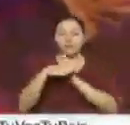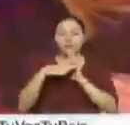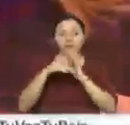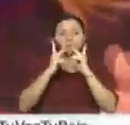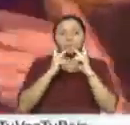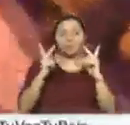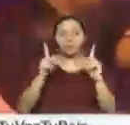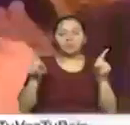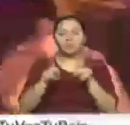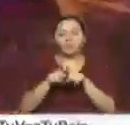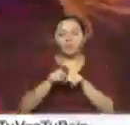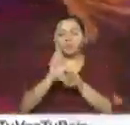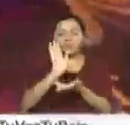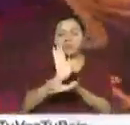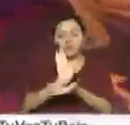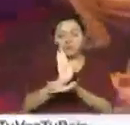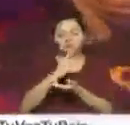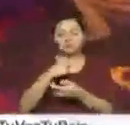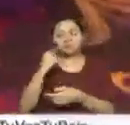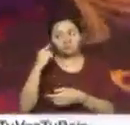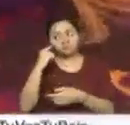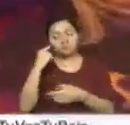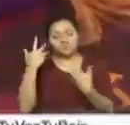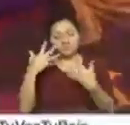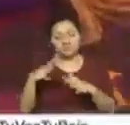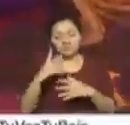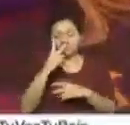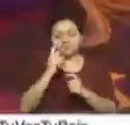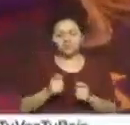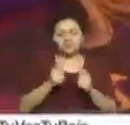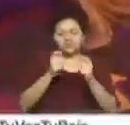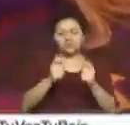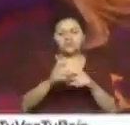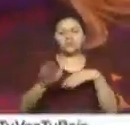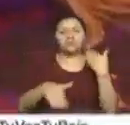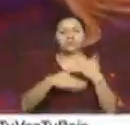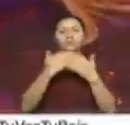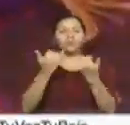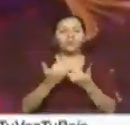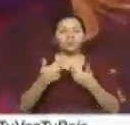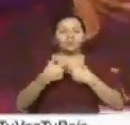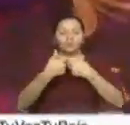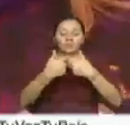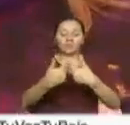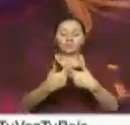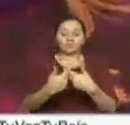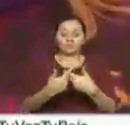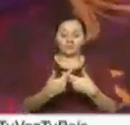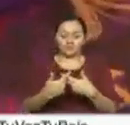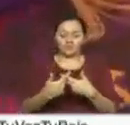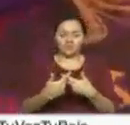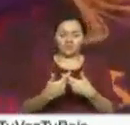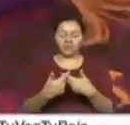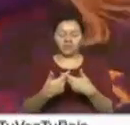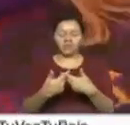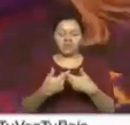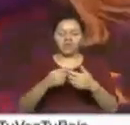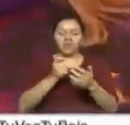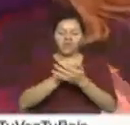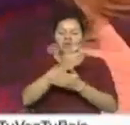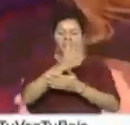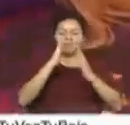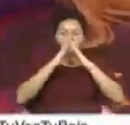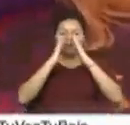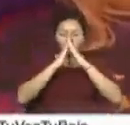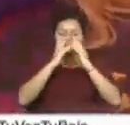público, como es el BIES, que hemos escuchado, que ya le ha otorgado un crédito al señor Guaye para la adquisición de su